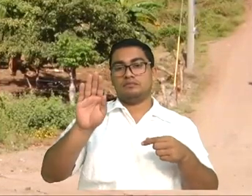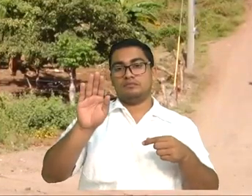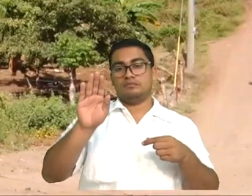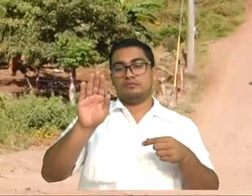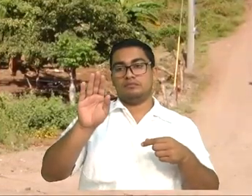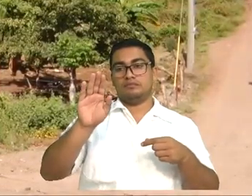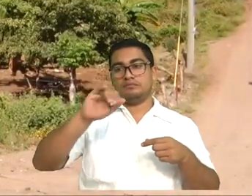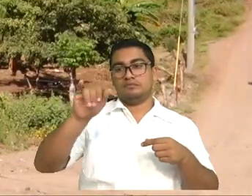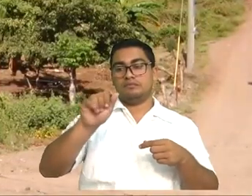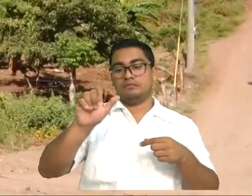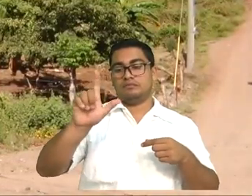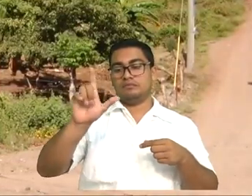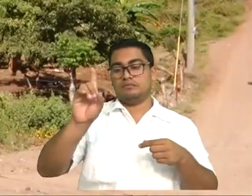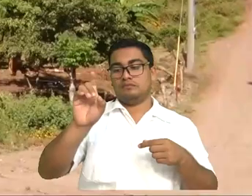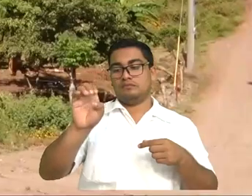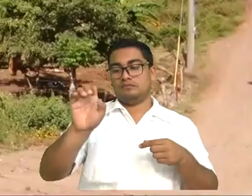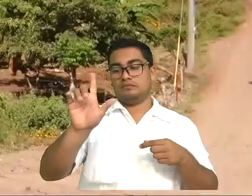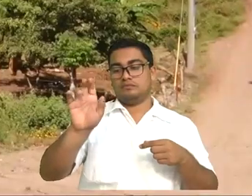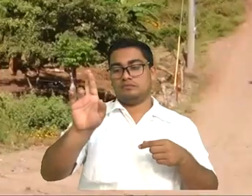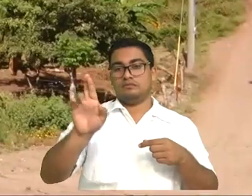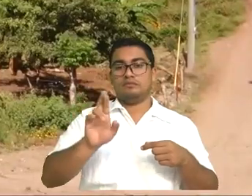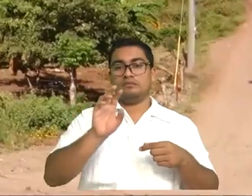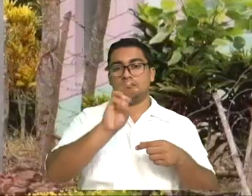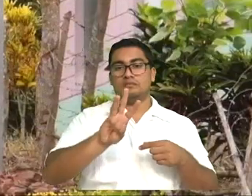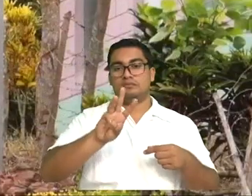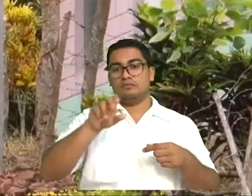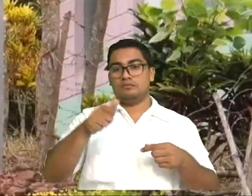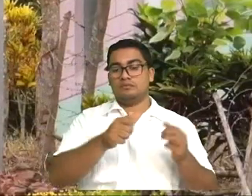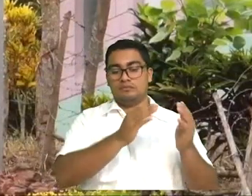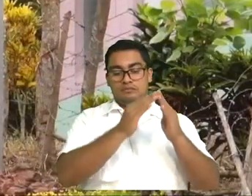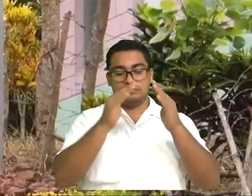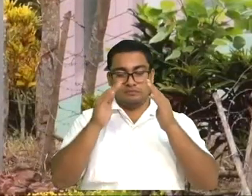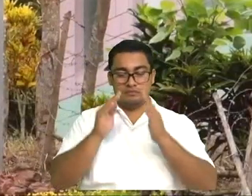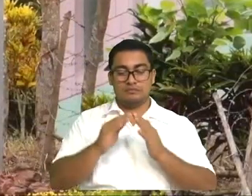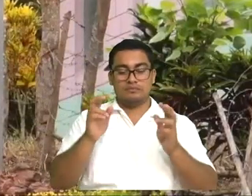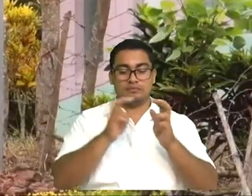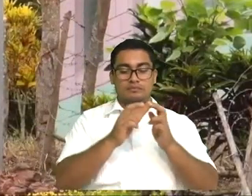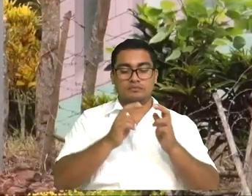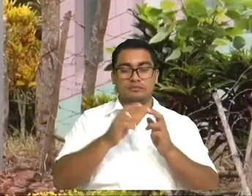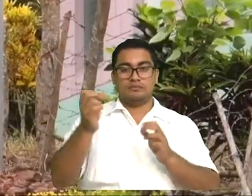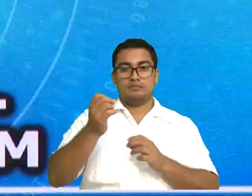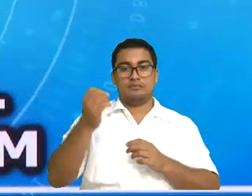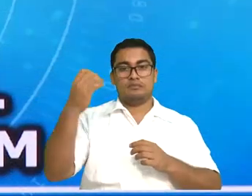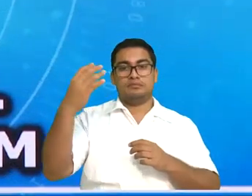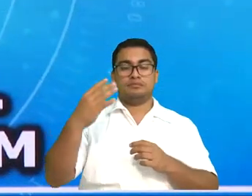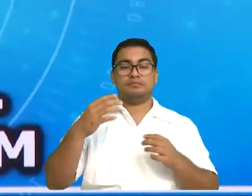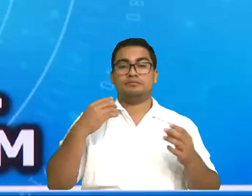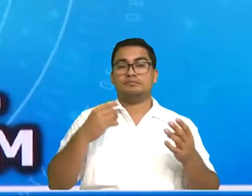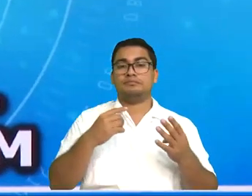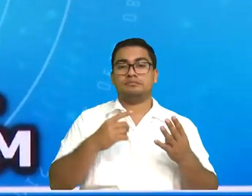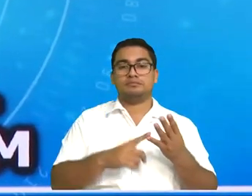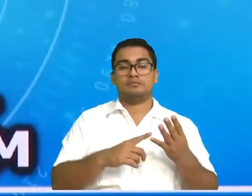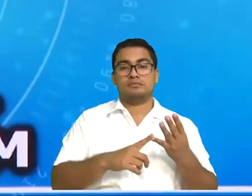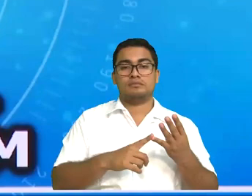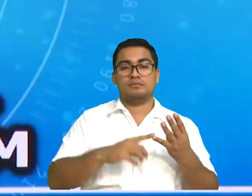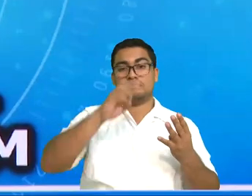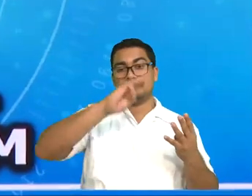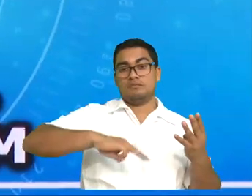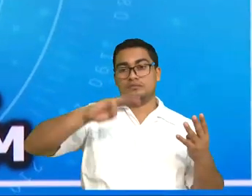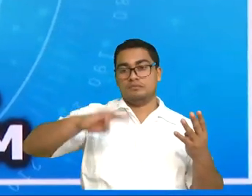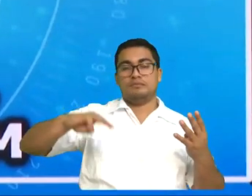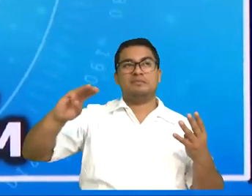Howlover, con 36 viviendas y 188 hermanos y hermanas con acceso a la energía eléctrica. Pasamos a